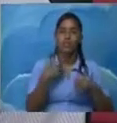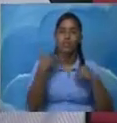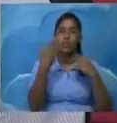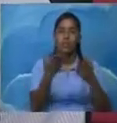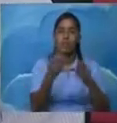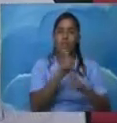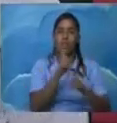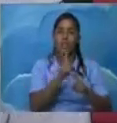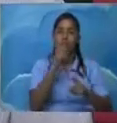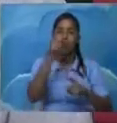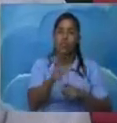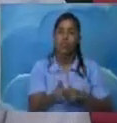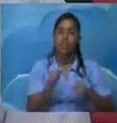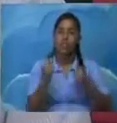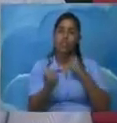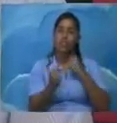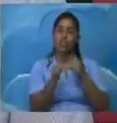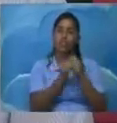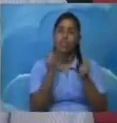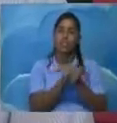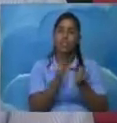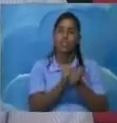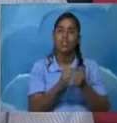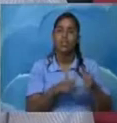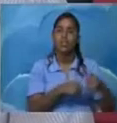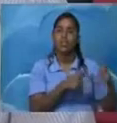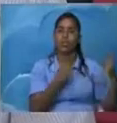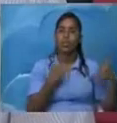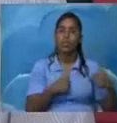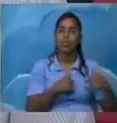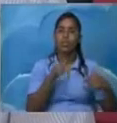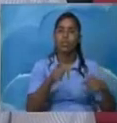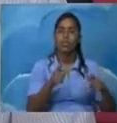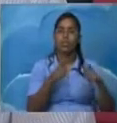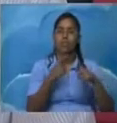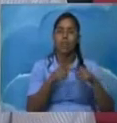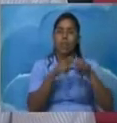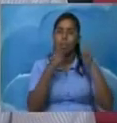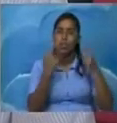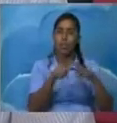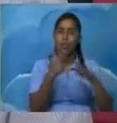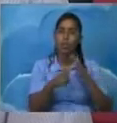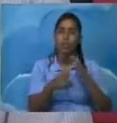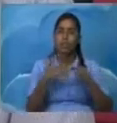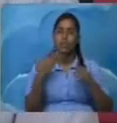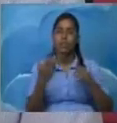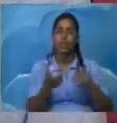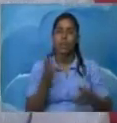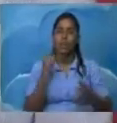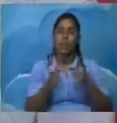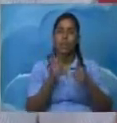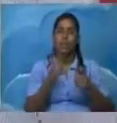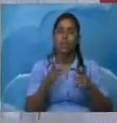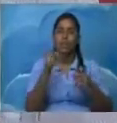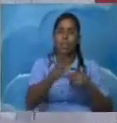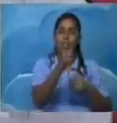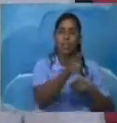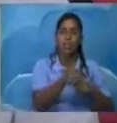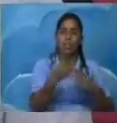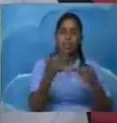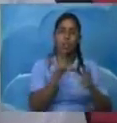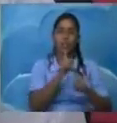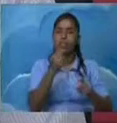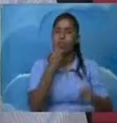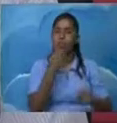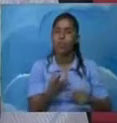no serás de mezquino corazón. Esta es una de las cosas que a veces la gente da lo que ya no le